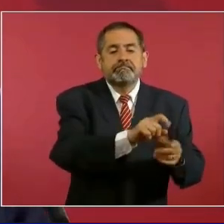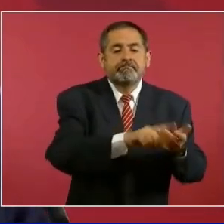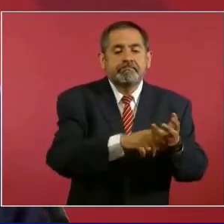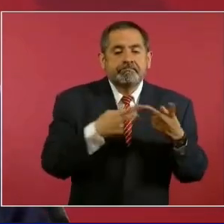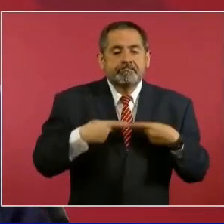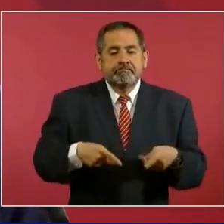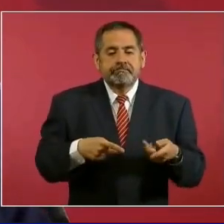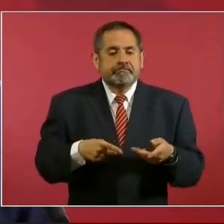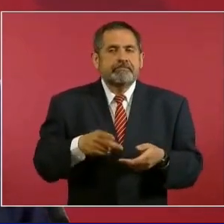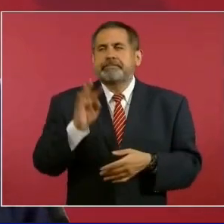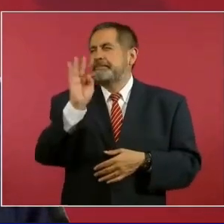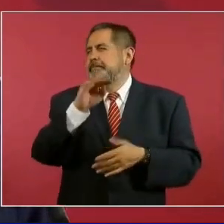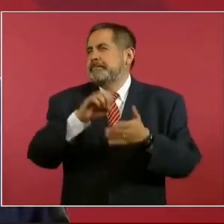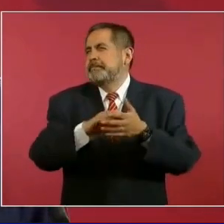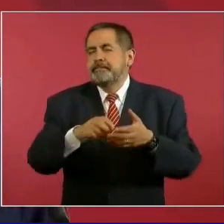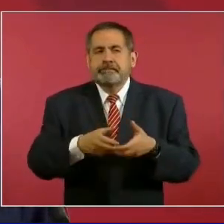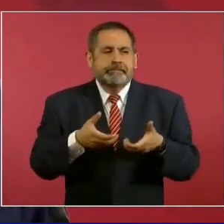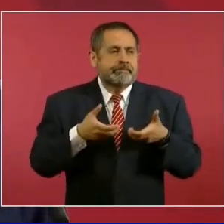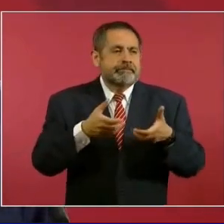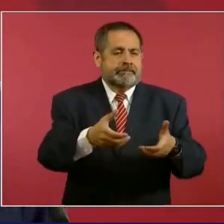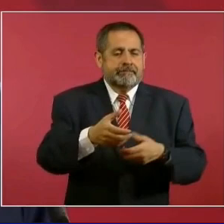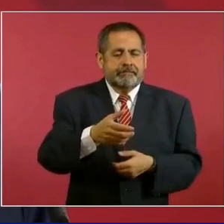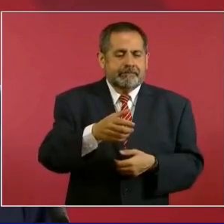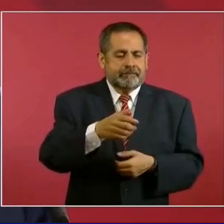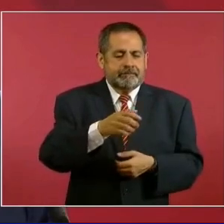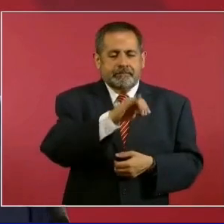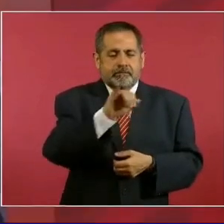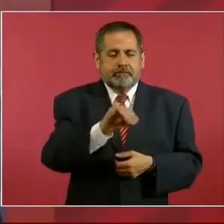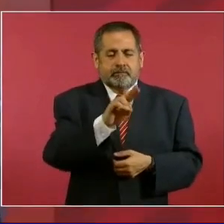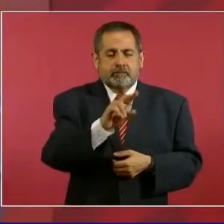la calle Juárez